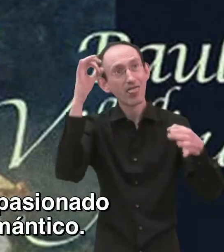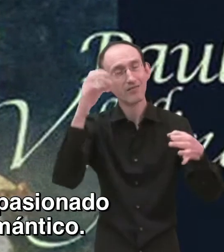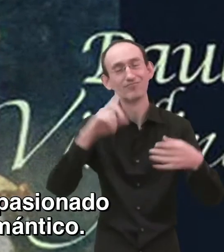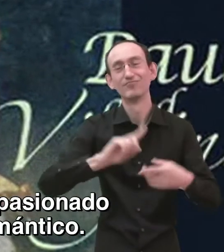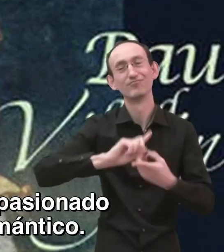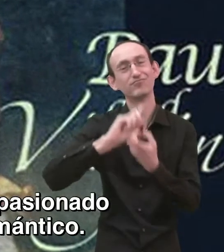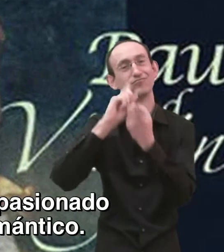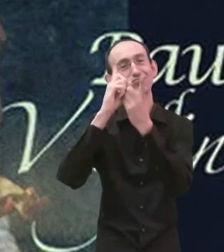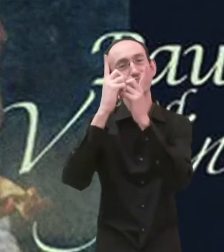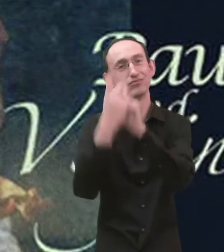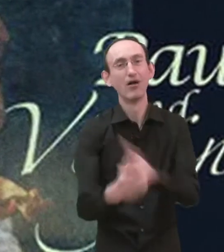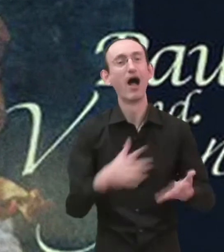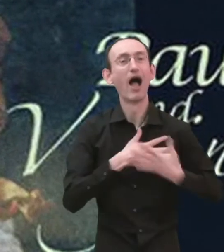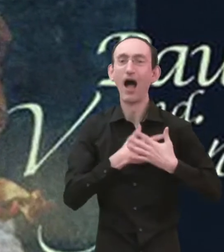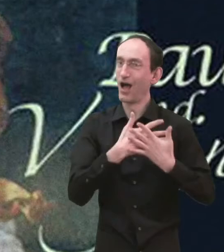apasionado sentimiento romántico.